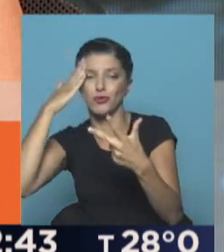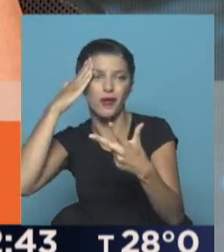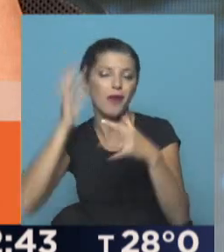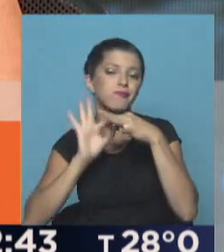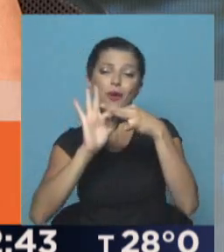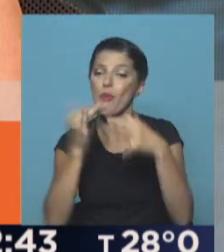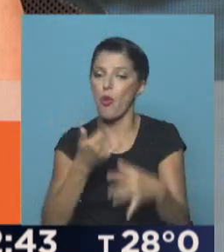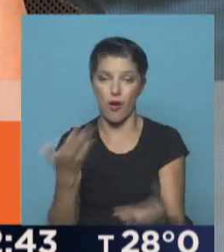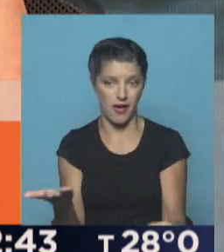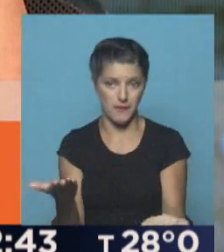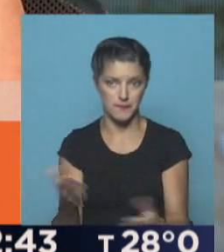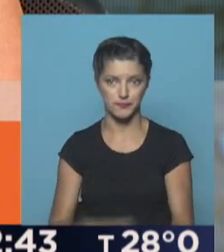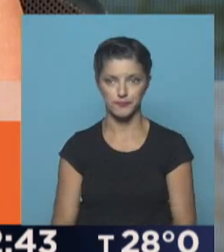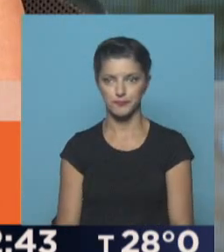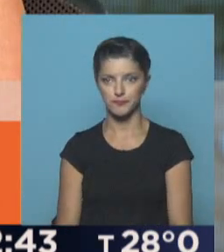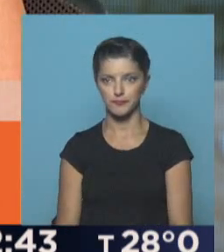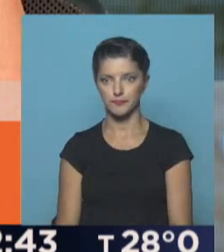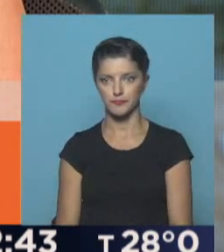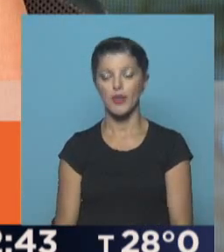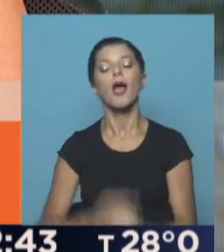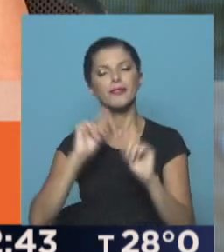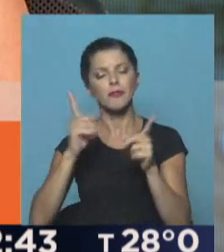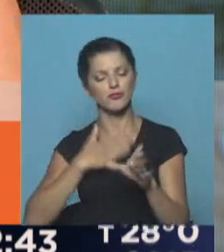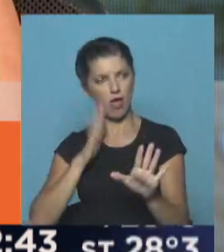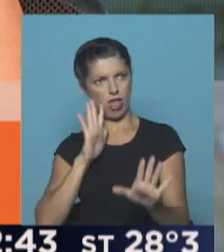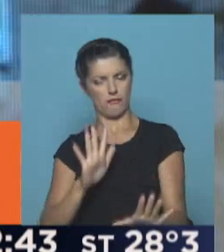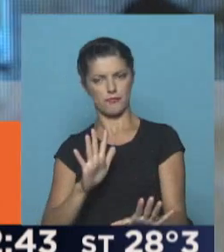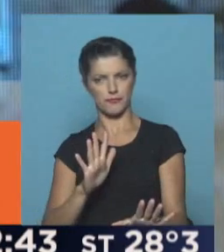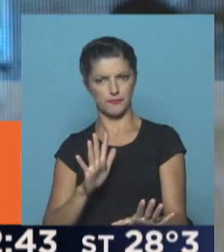por un lado, y también a mí me ha llamado la atención